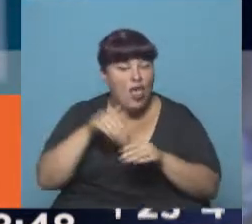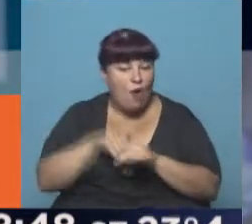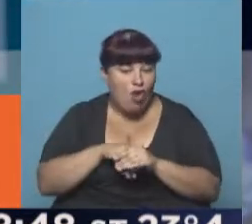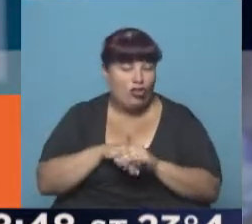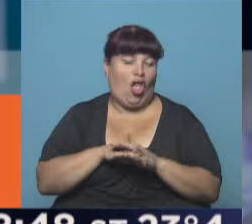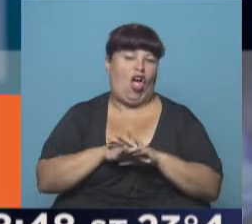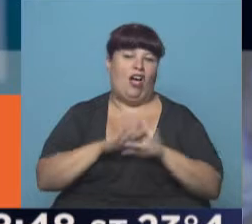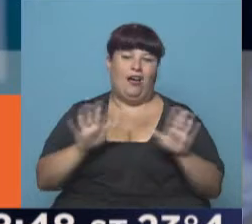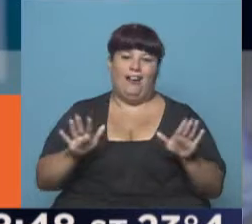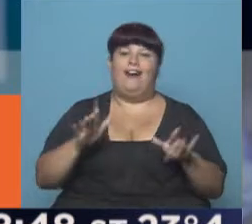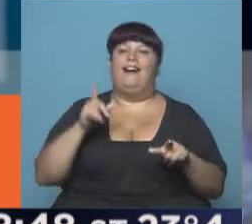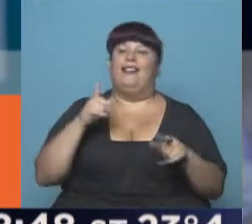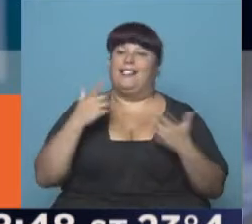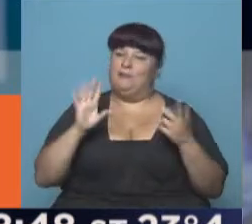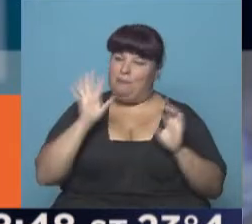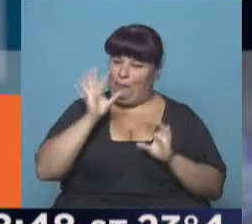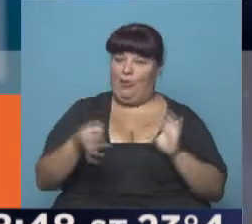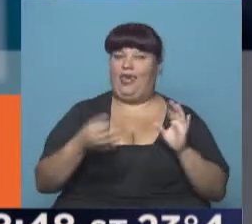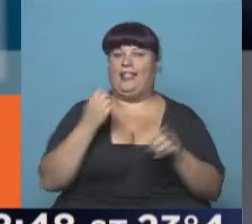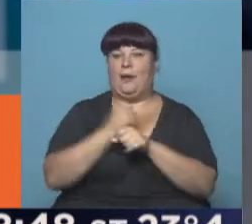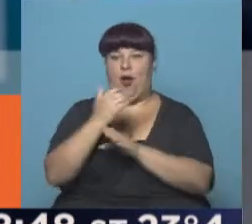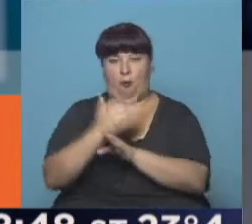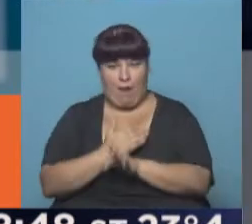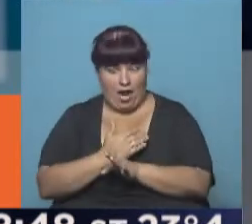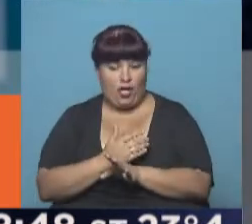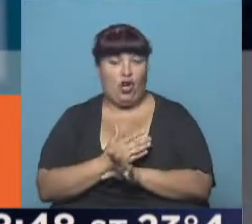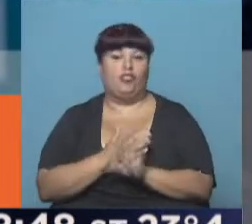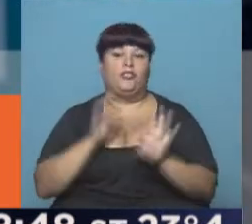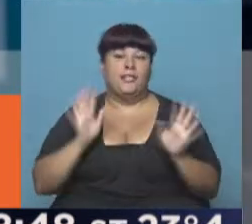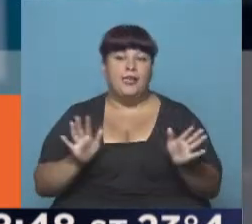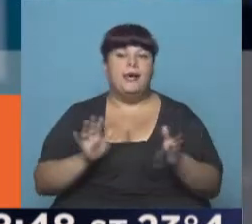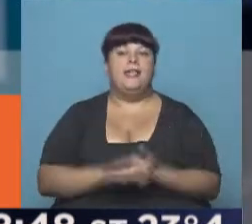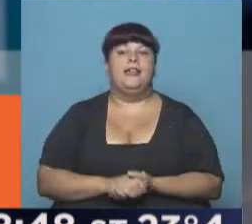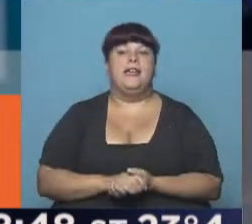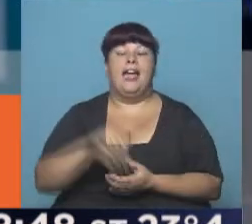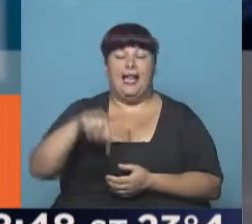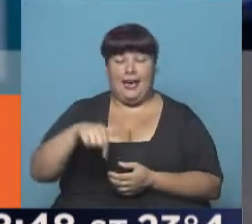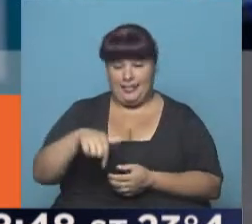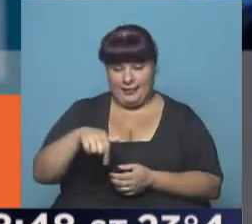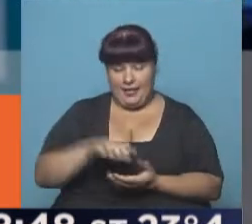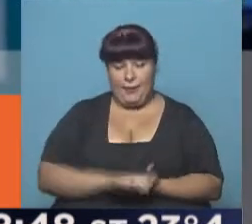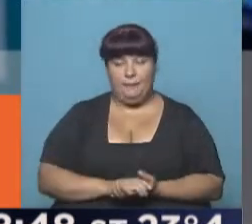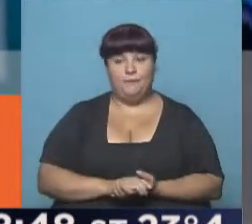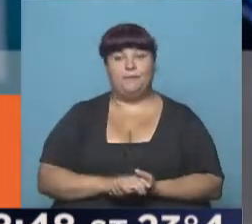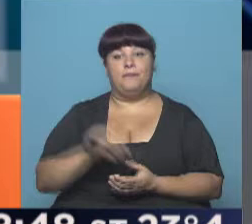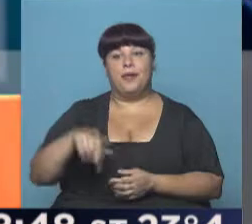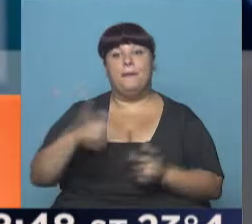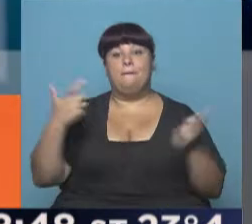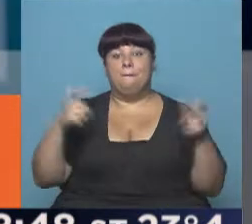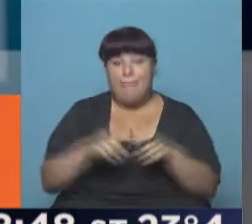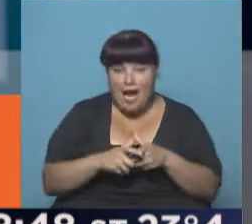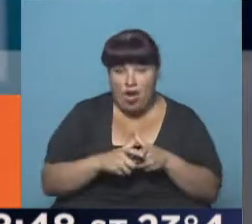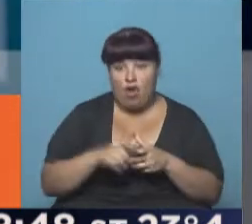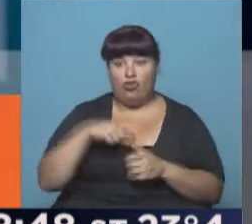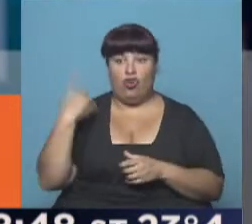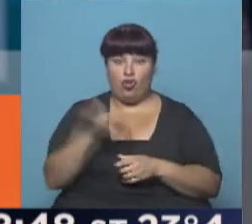electorales se resiente un poco el trabajo y en este caso, siendo minoría,